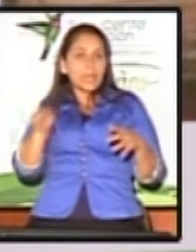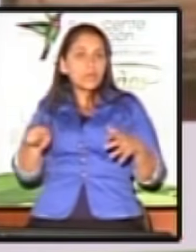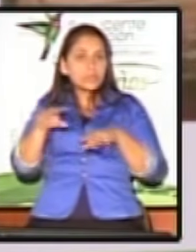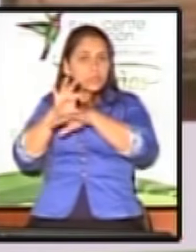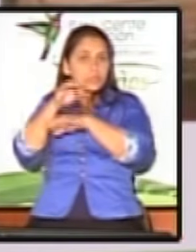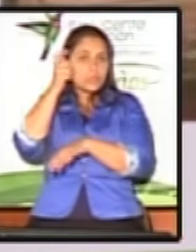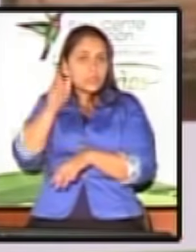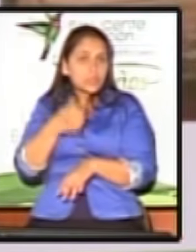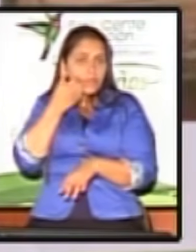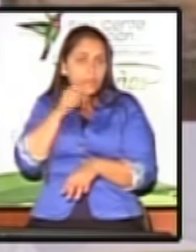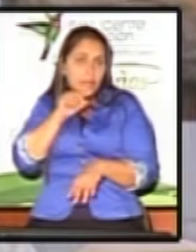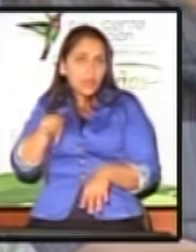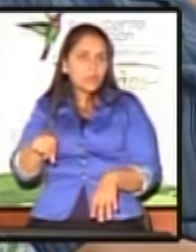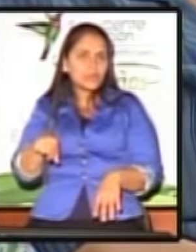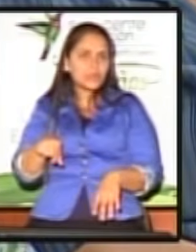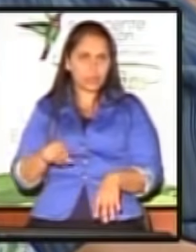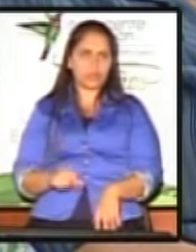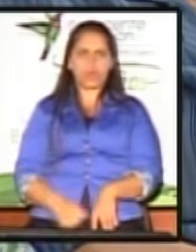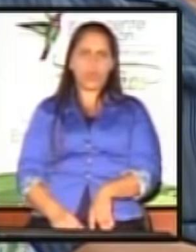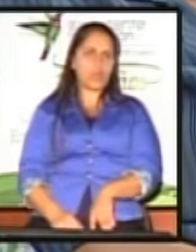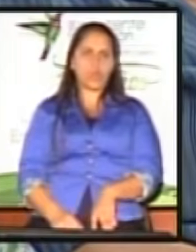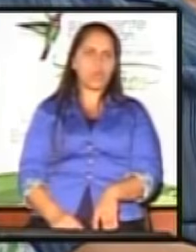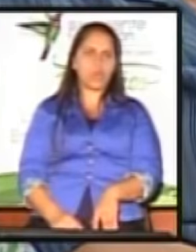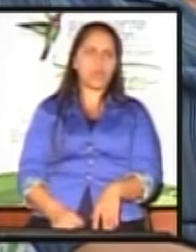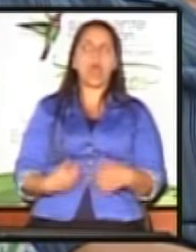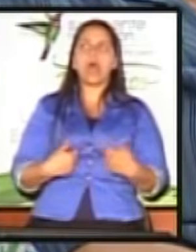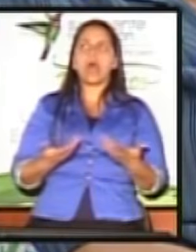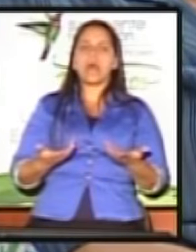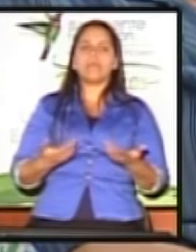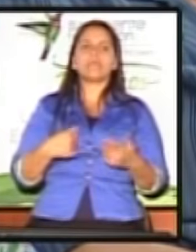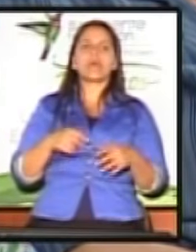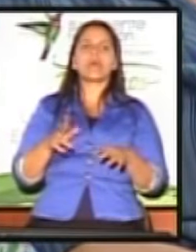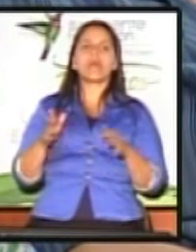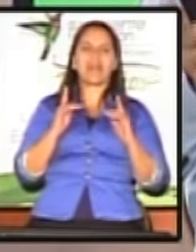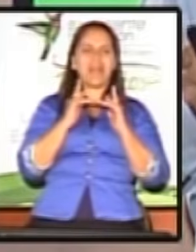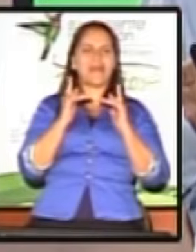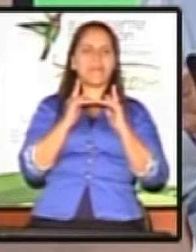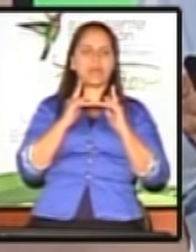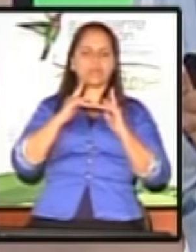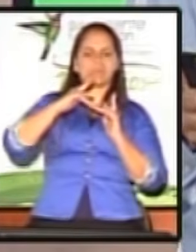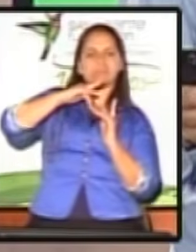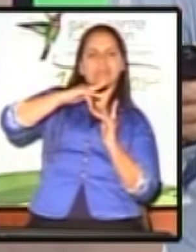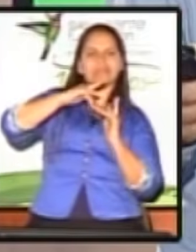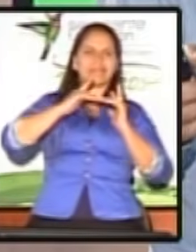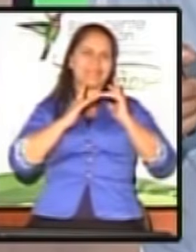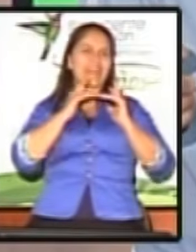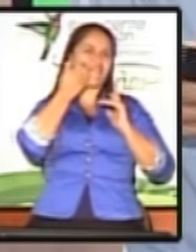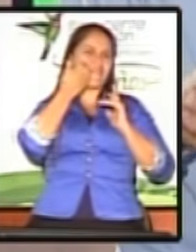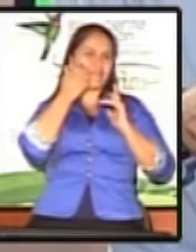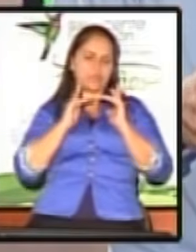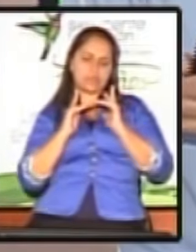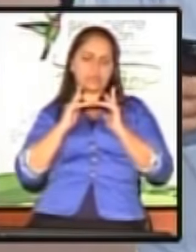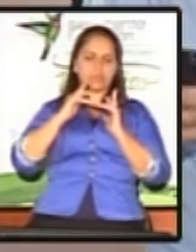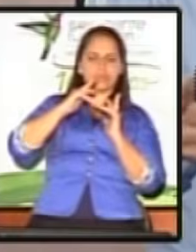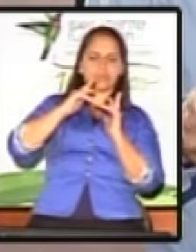paciente. Le traen como un gran logro o como una gran consecución la cama de enfermo. No estoy diciendo que no sea necesaria,